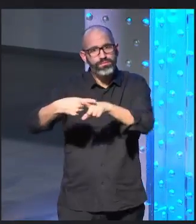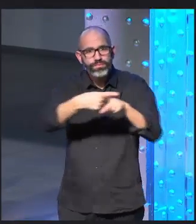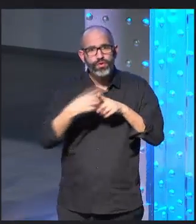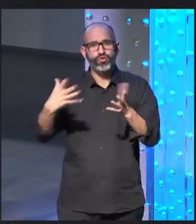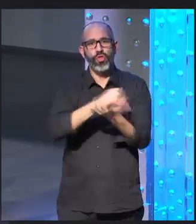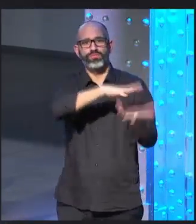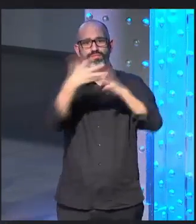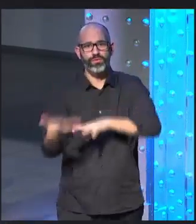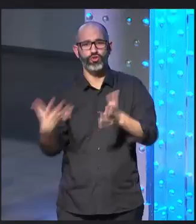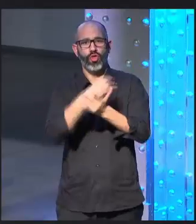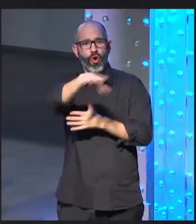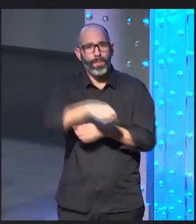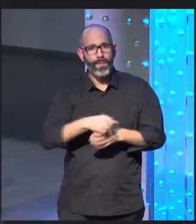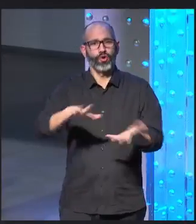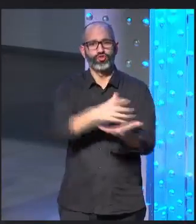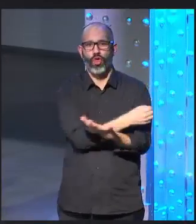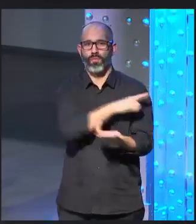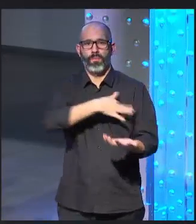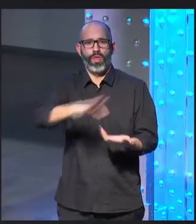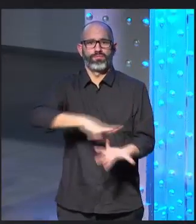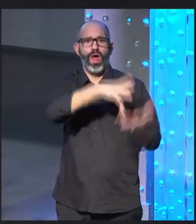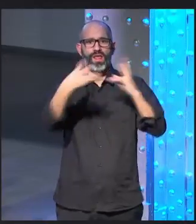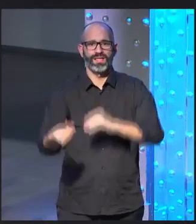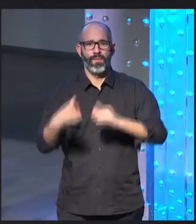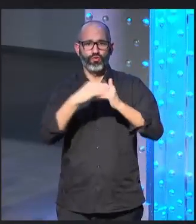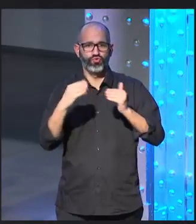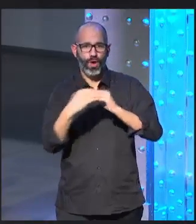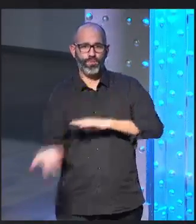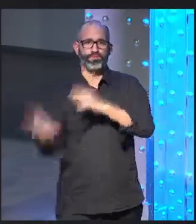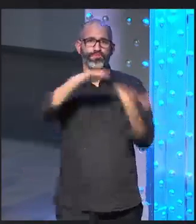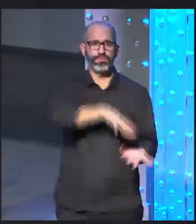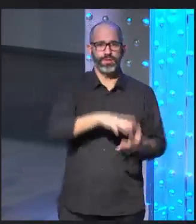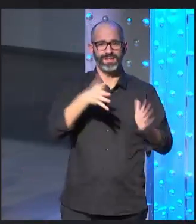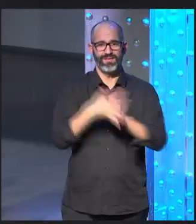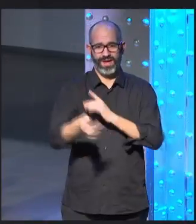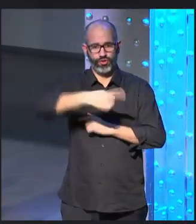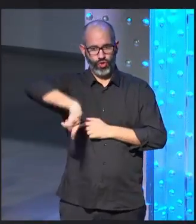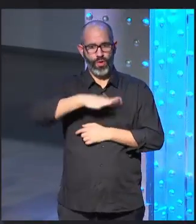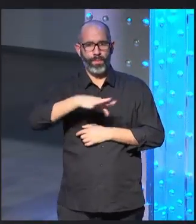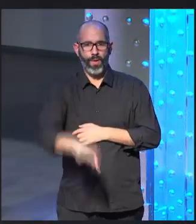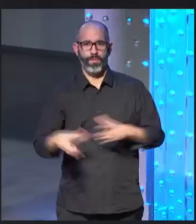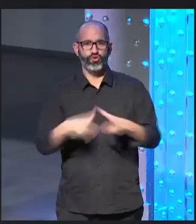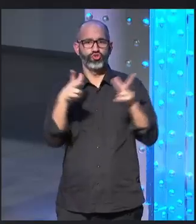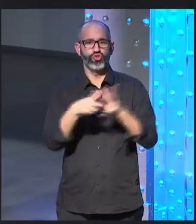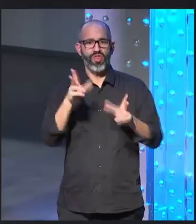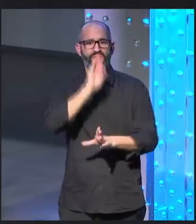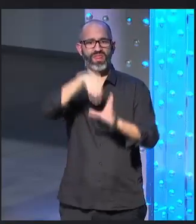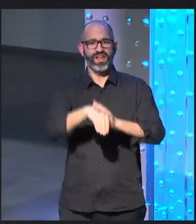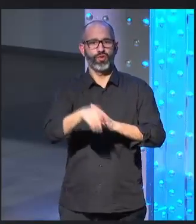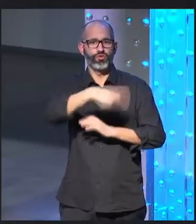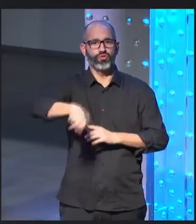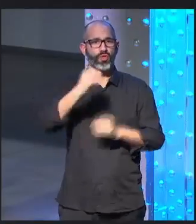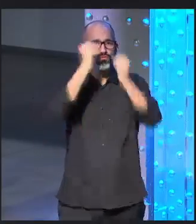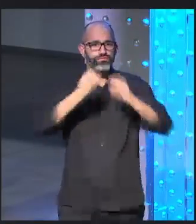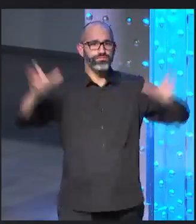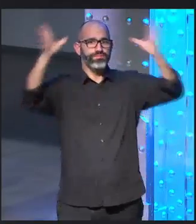transformamos, todos compramos, todos nos convertimos, digamos, en usuarios de un supuesto civil utopía donde todos